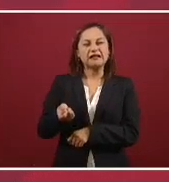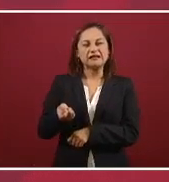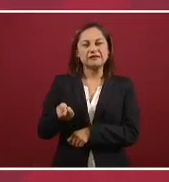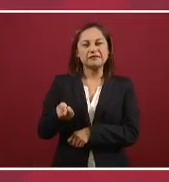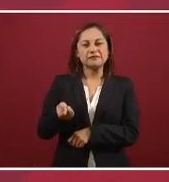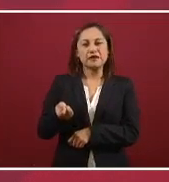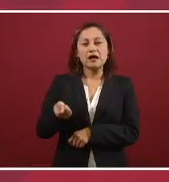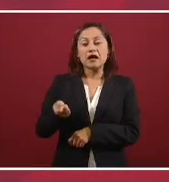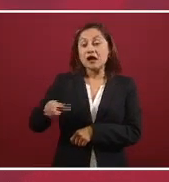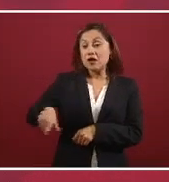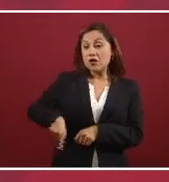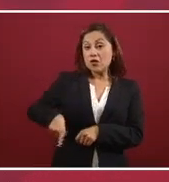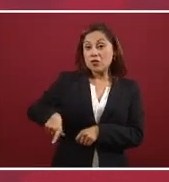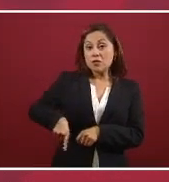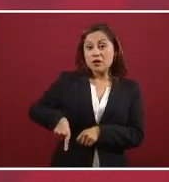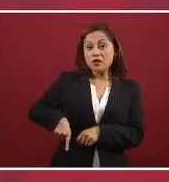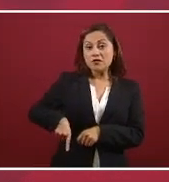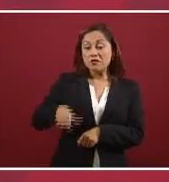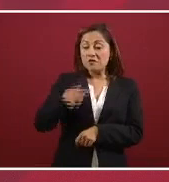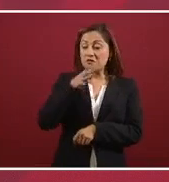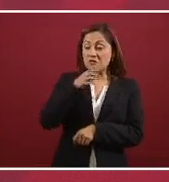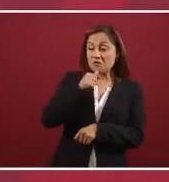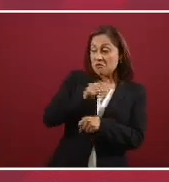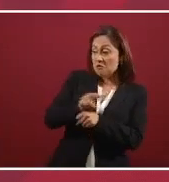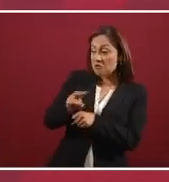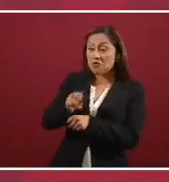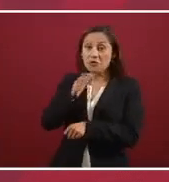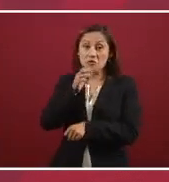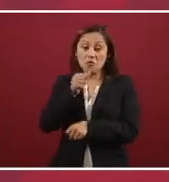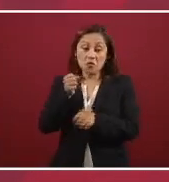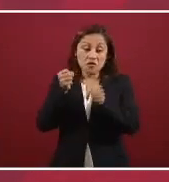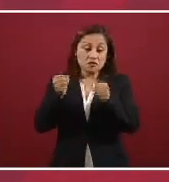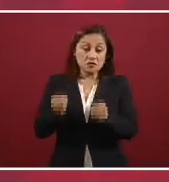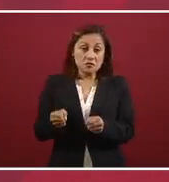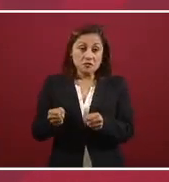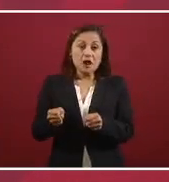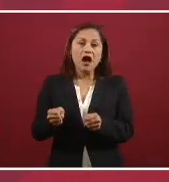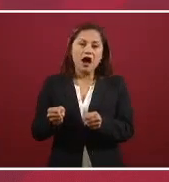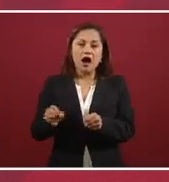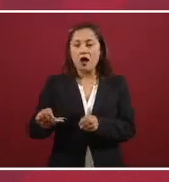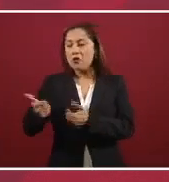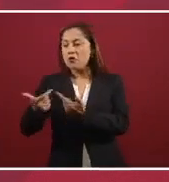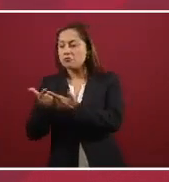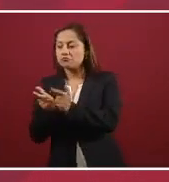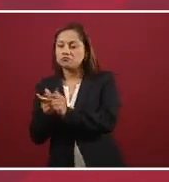para atender la demanda de seguridad que es fundamental